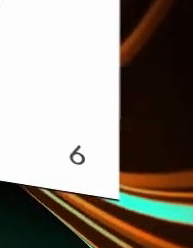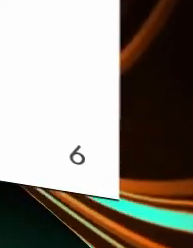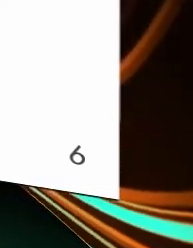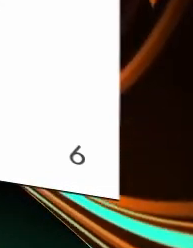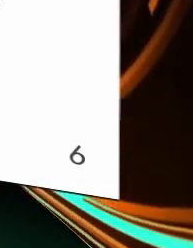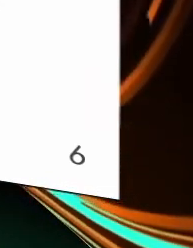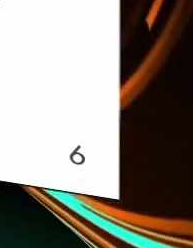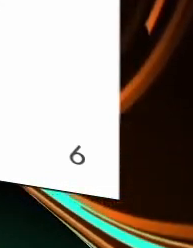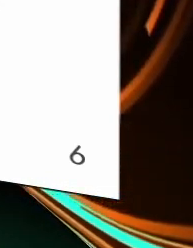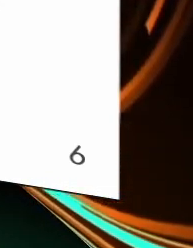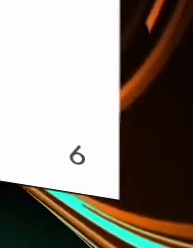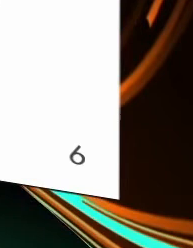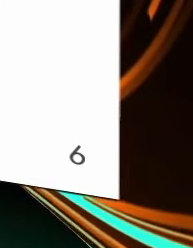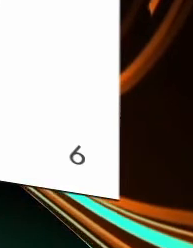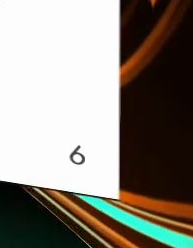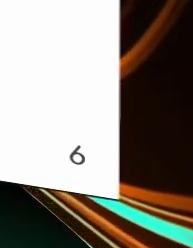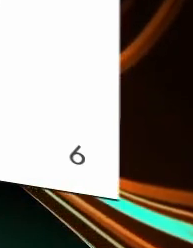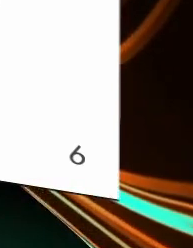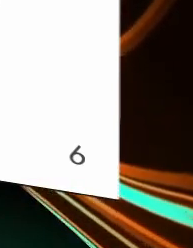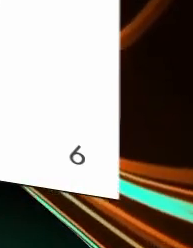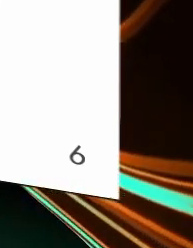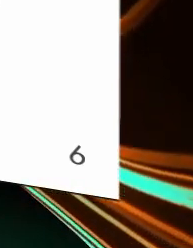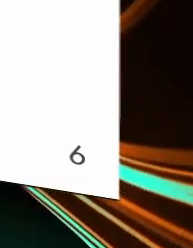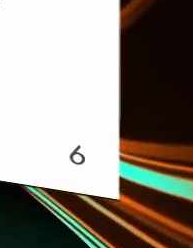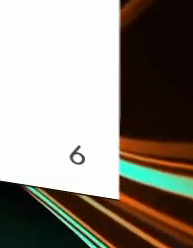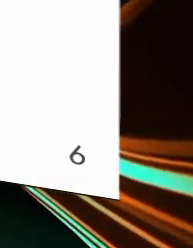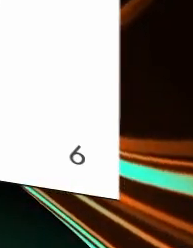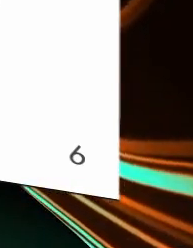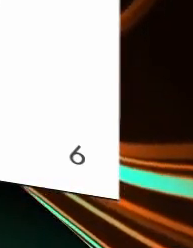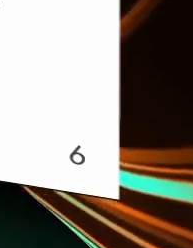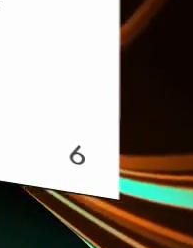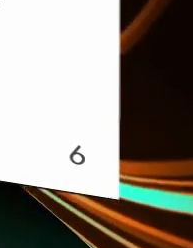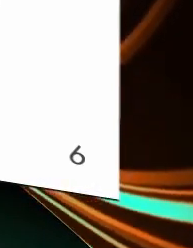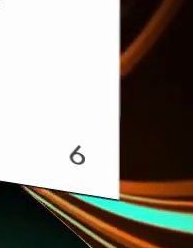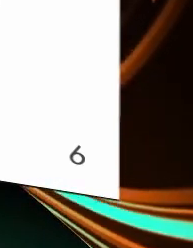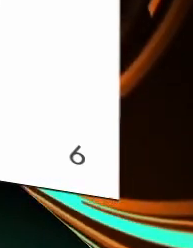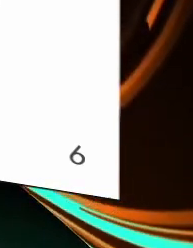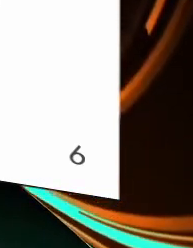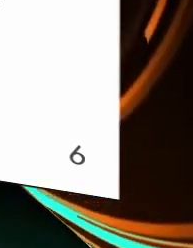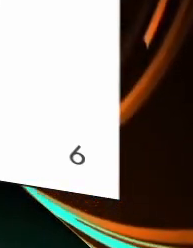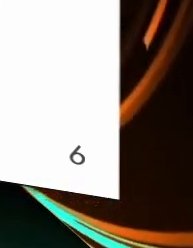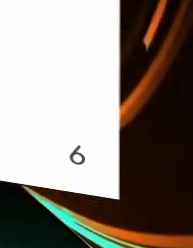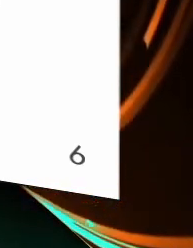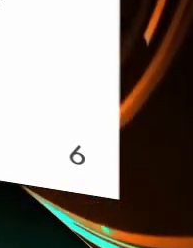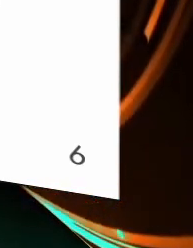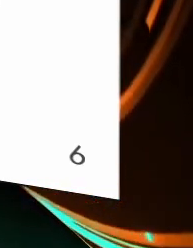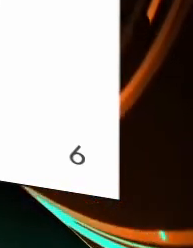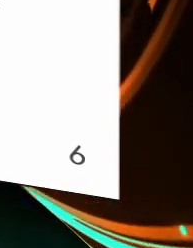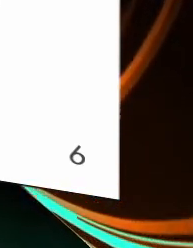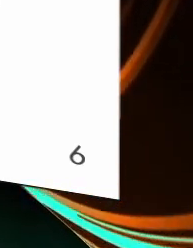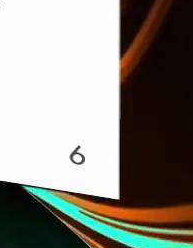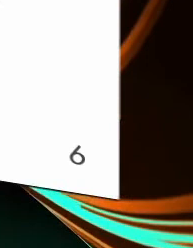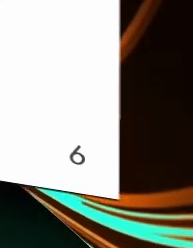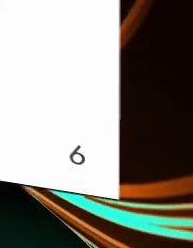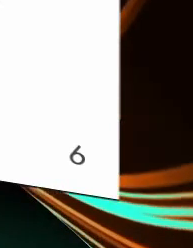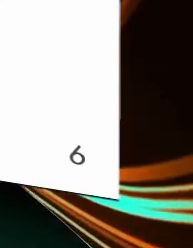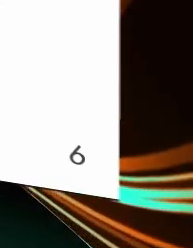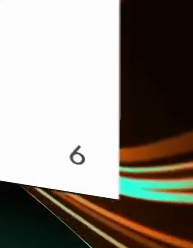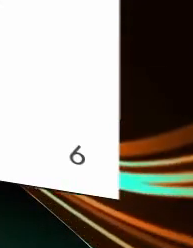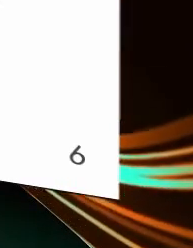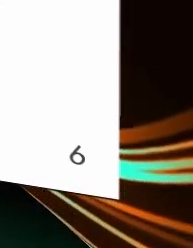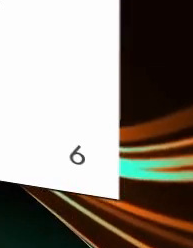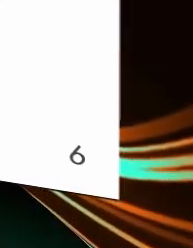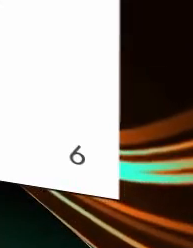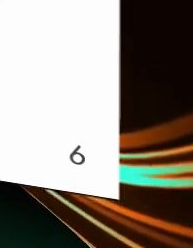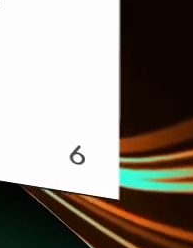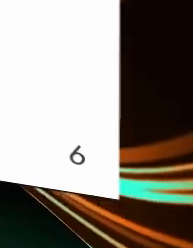Y creo que me faltaba eso, y los EPP, que en la minería está de más decirlo, y un proyecto de desalación no escapa a ello. Y